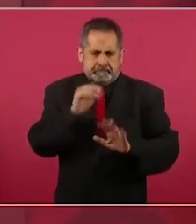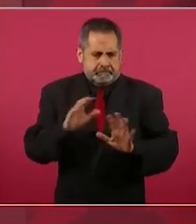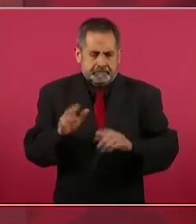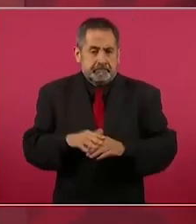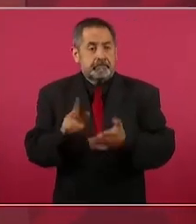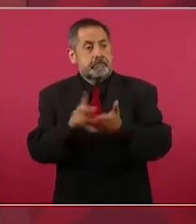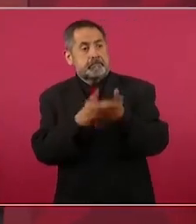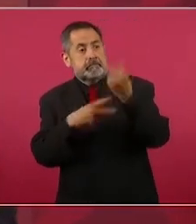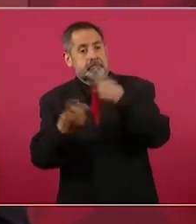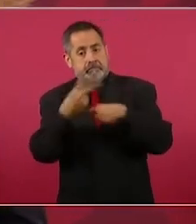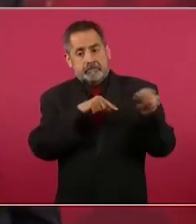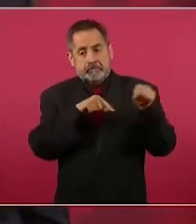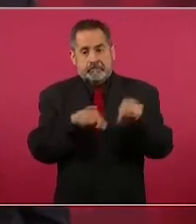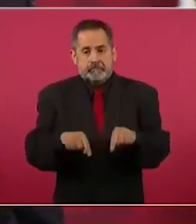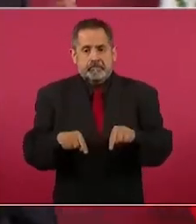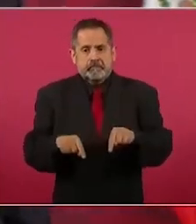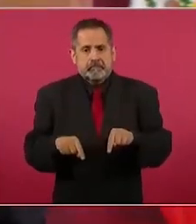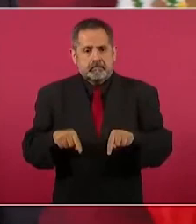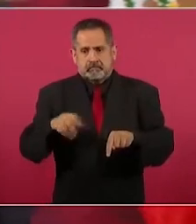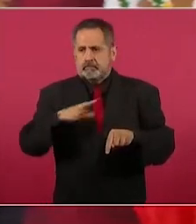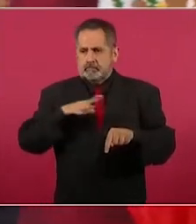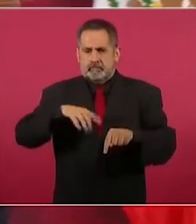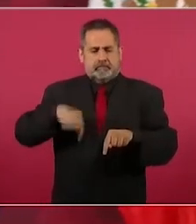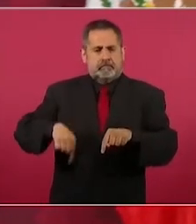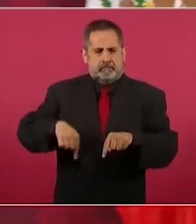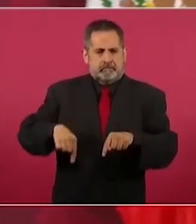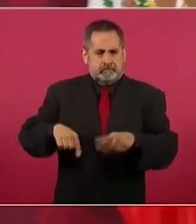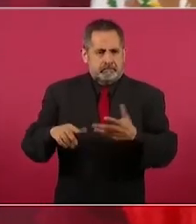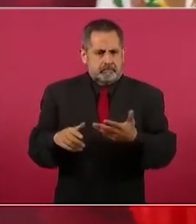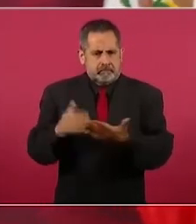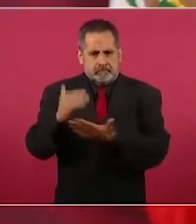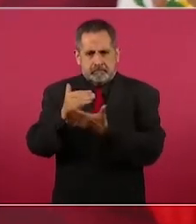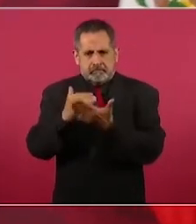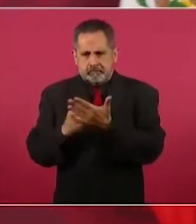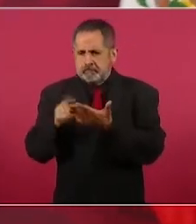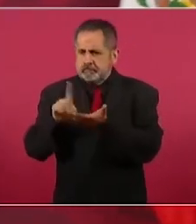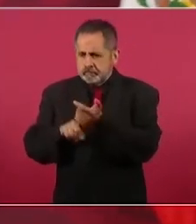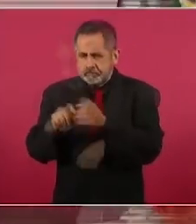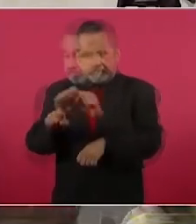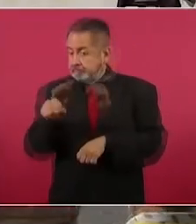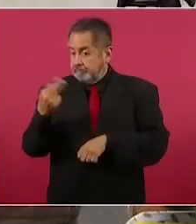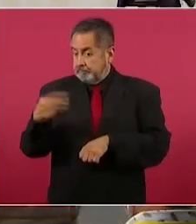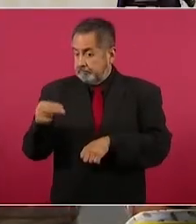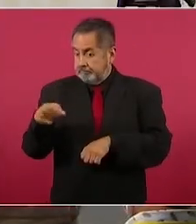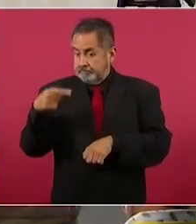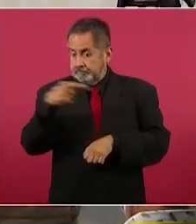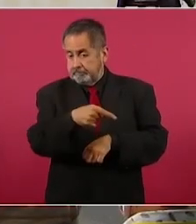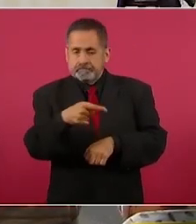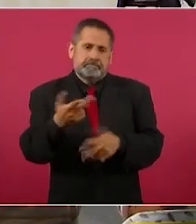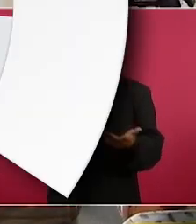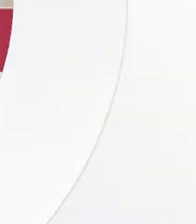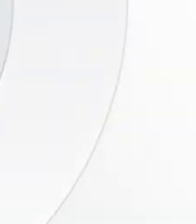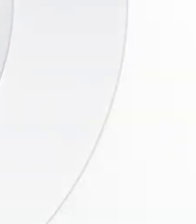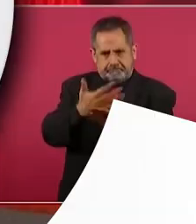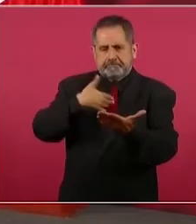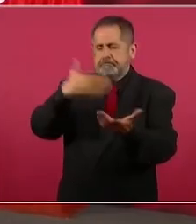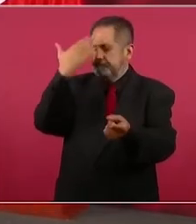Cuando regresa, ya está en el sistema y tienen que proceder.